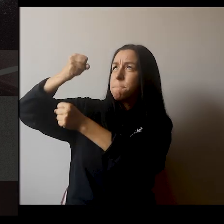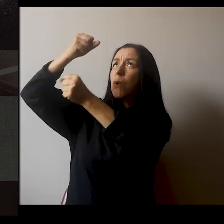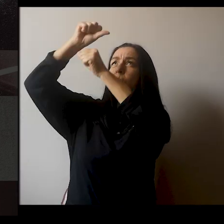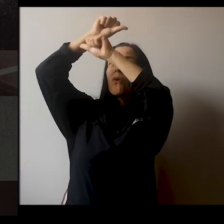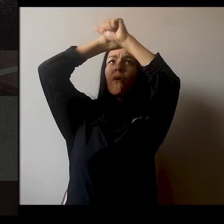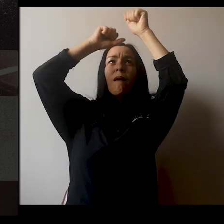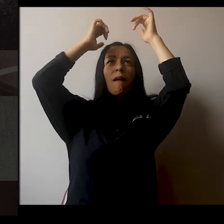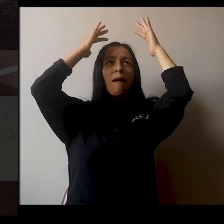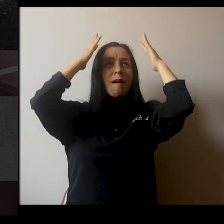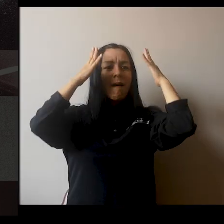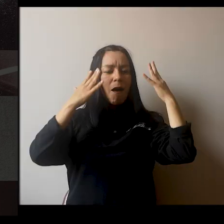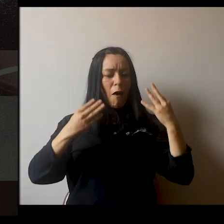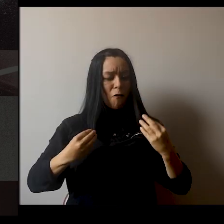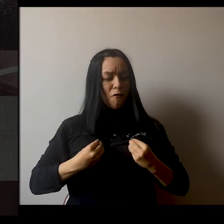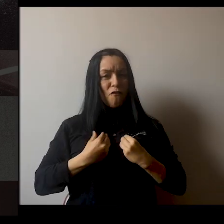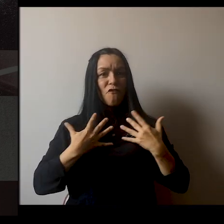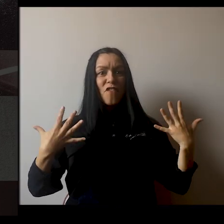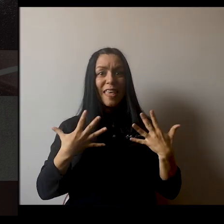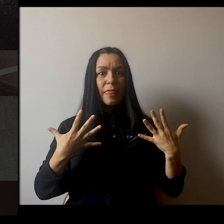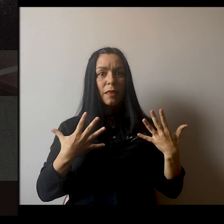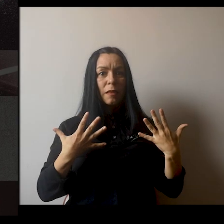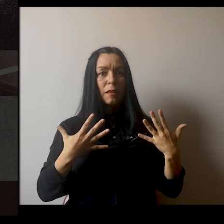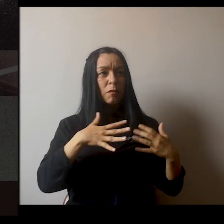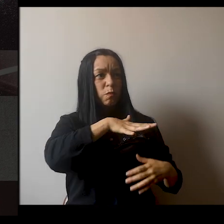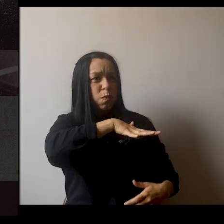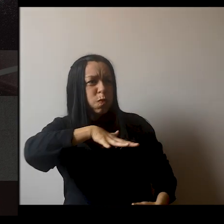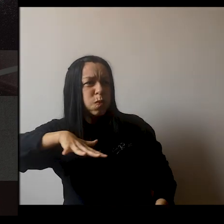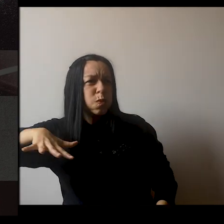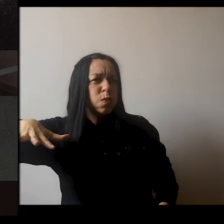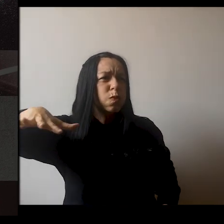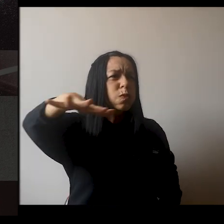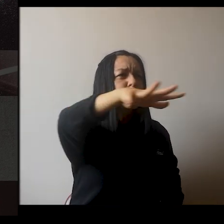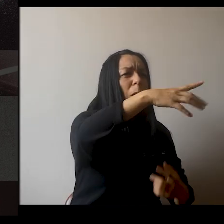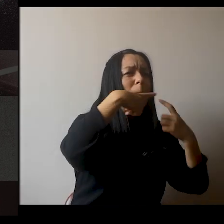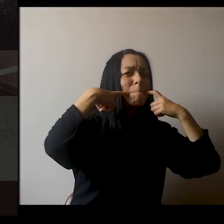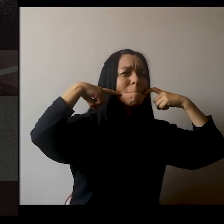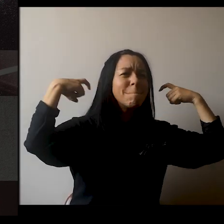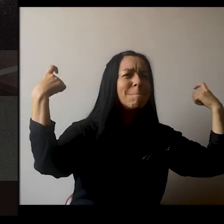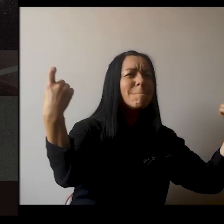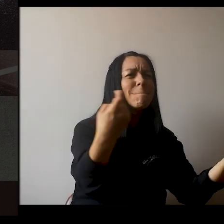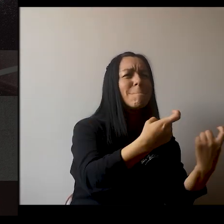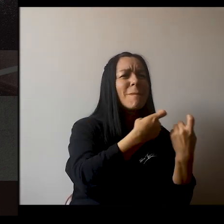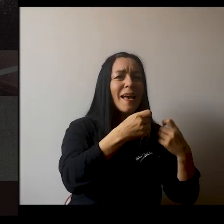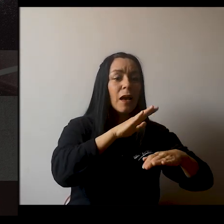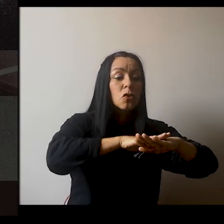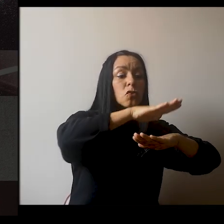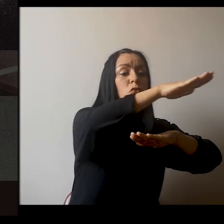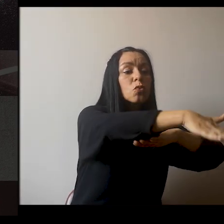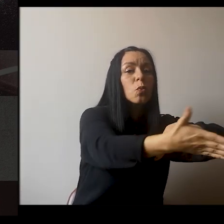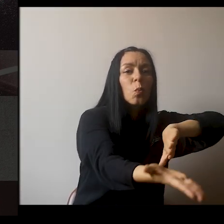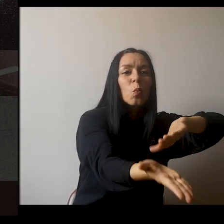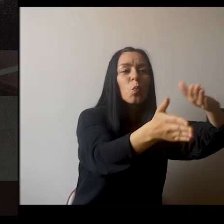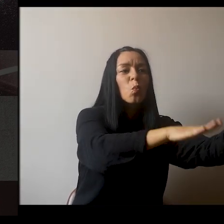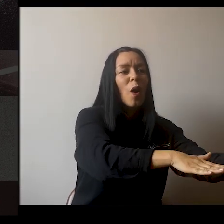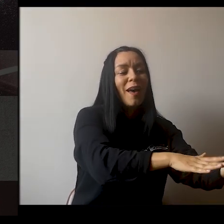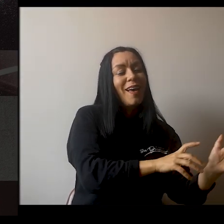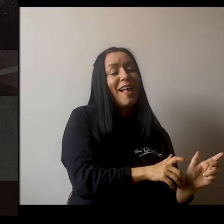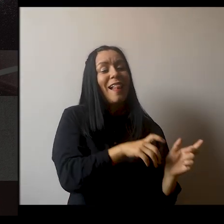da vida los ha libertado del poder del pecado que lleva a la